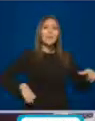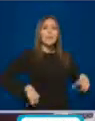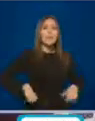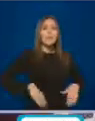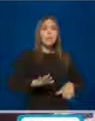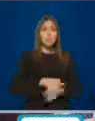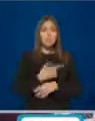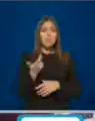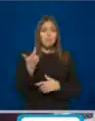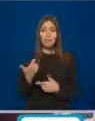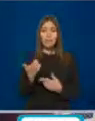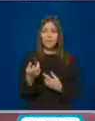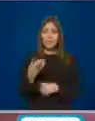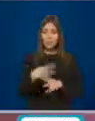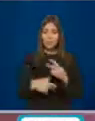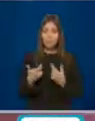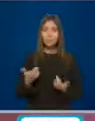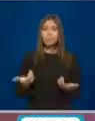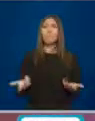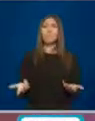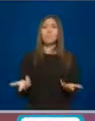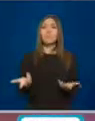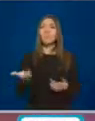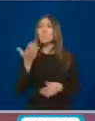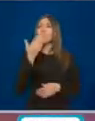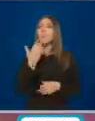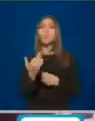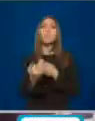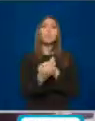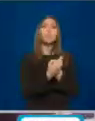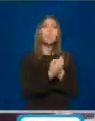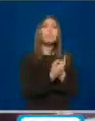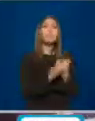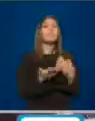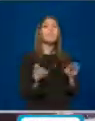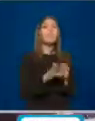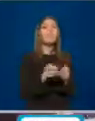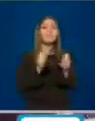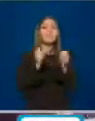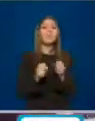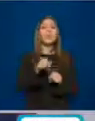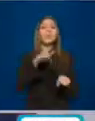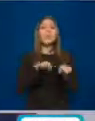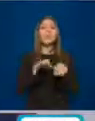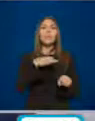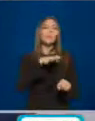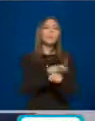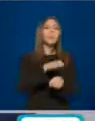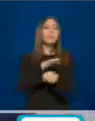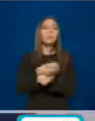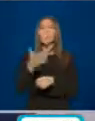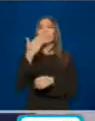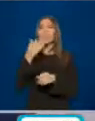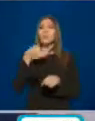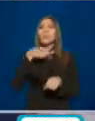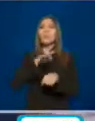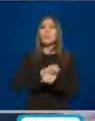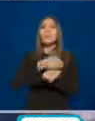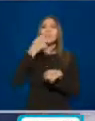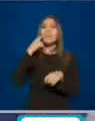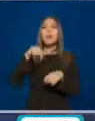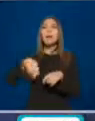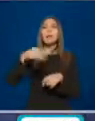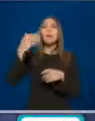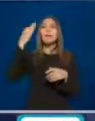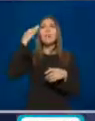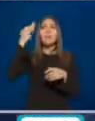su dinero, ya que tampoco hay como esta protección de las empresas, estabilidad en el trabajo ni estabilidad climática. Están incluso, invirtiendo,